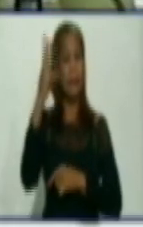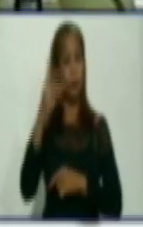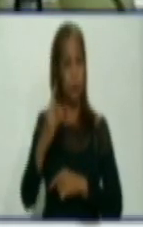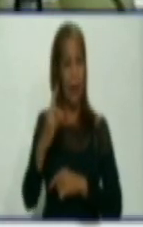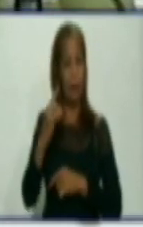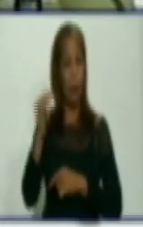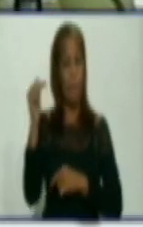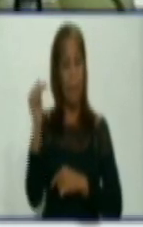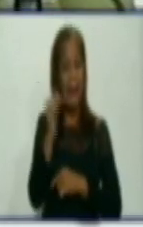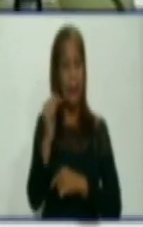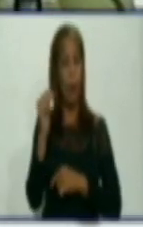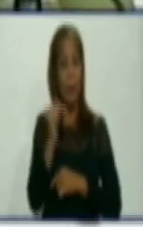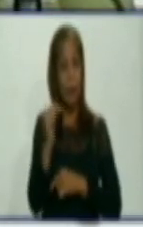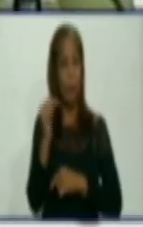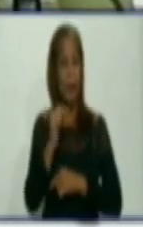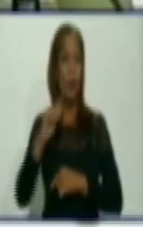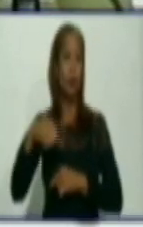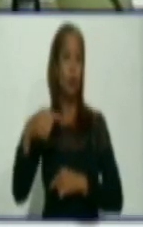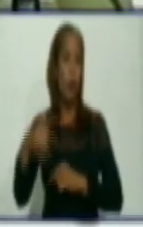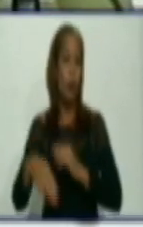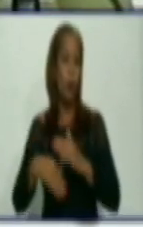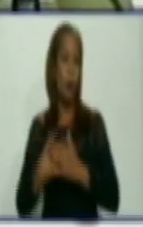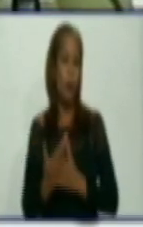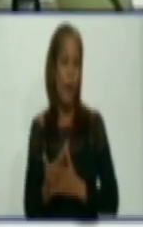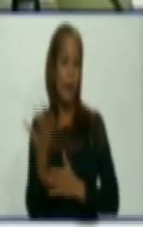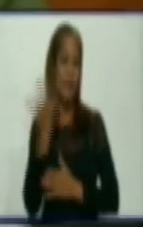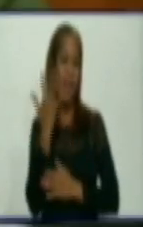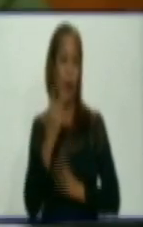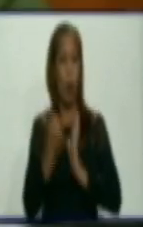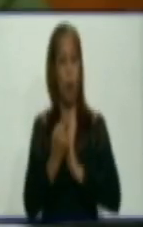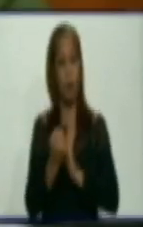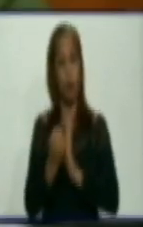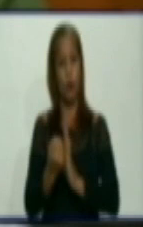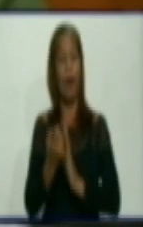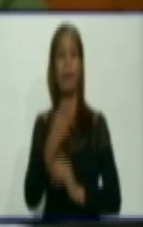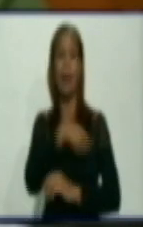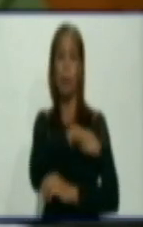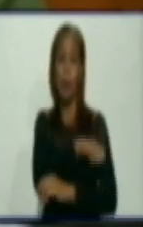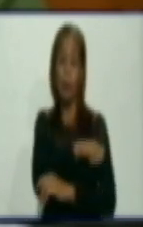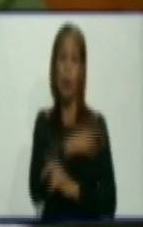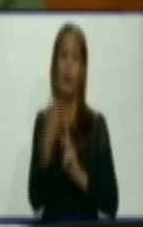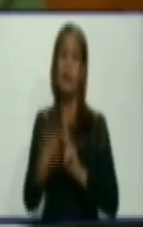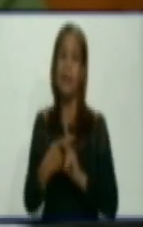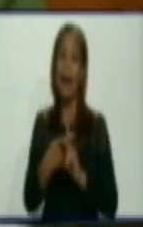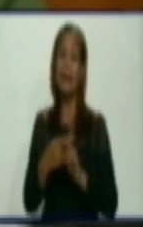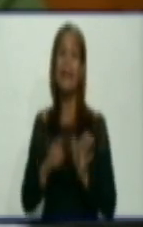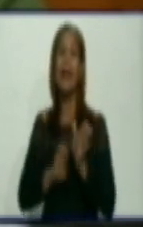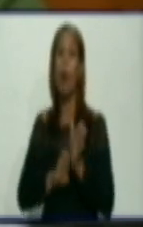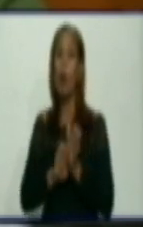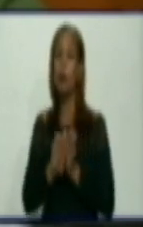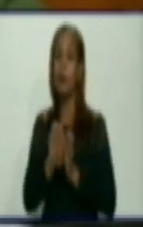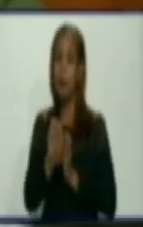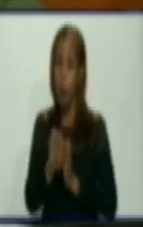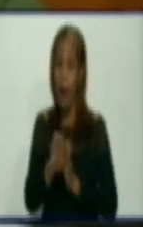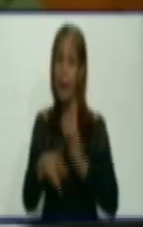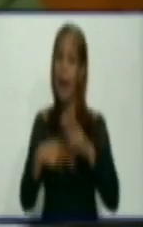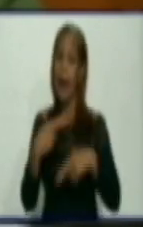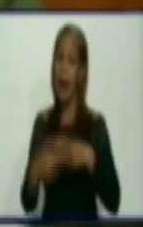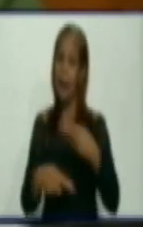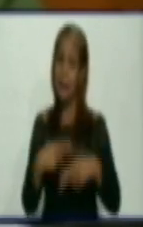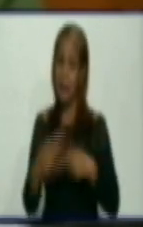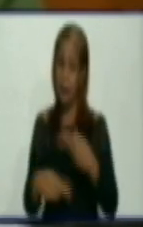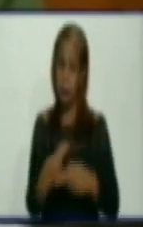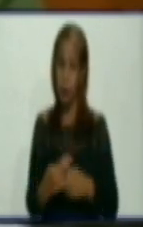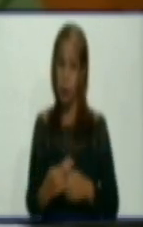técnico de cómo hemos llegado ahí y que hay que continuar haciendo el punto de vista técnico, incluyendo ese llamado a nuestro